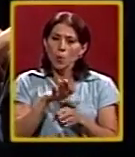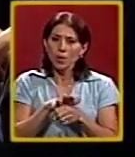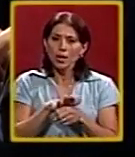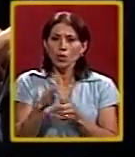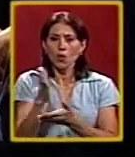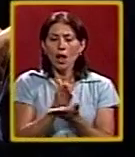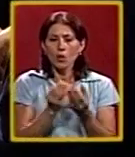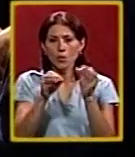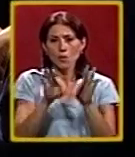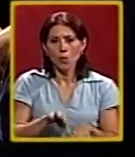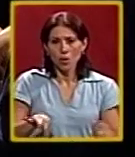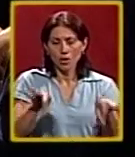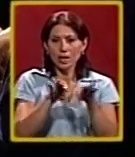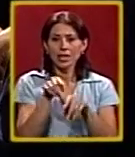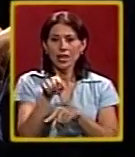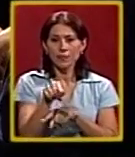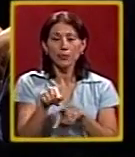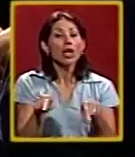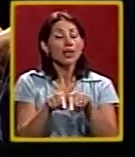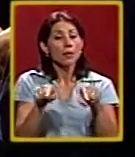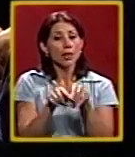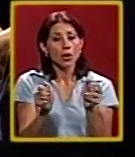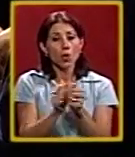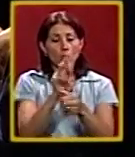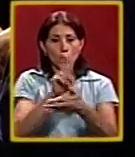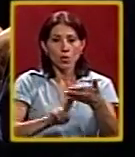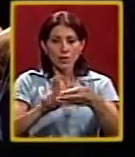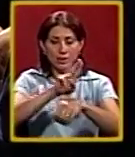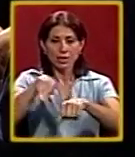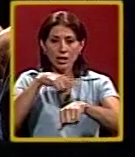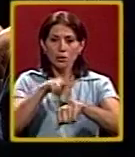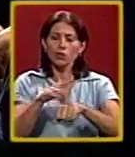importante. Y también con la UNA acabamos